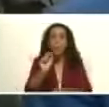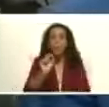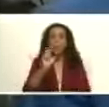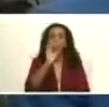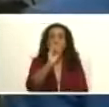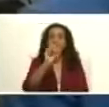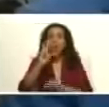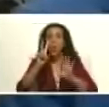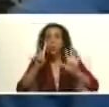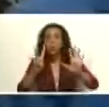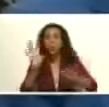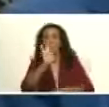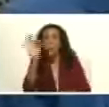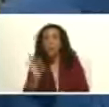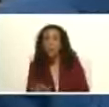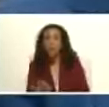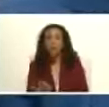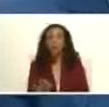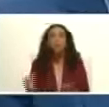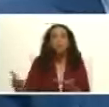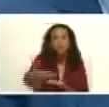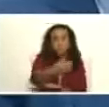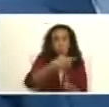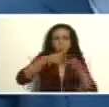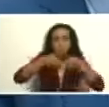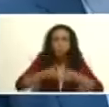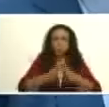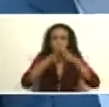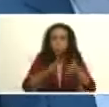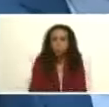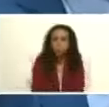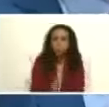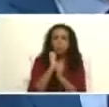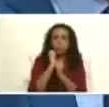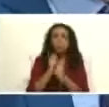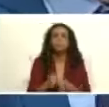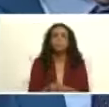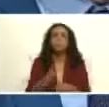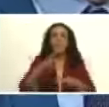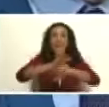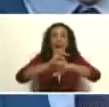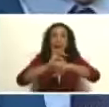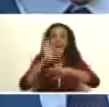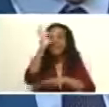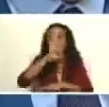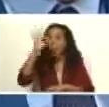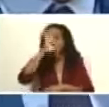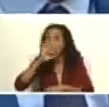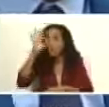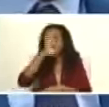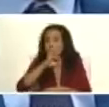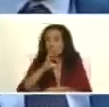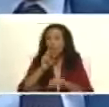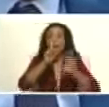16.07. Tuvo buena la temporada de sardina. Carne de cerdo,